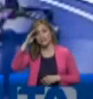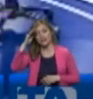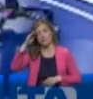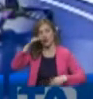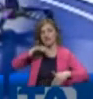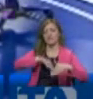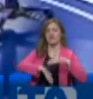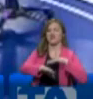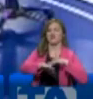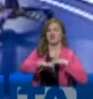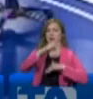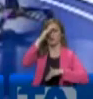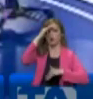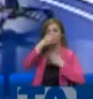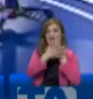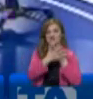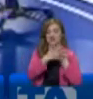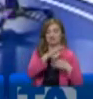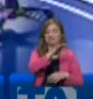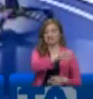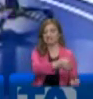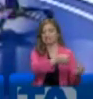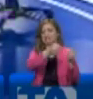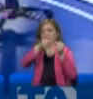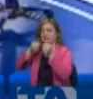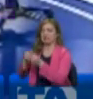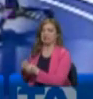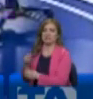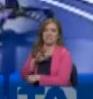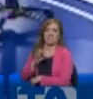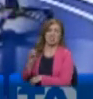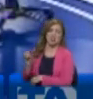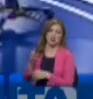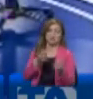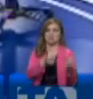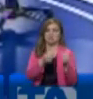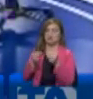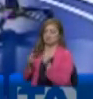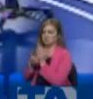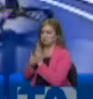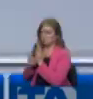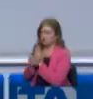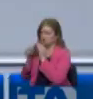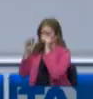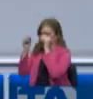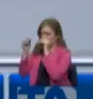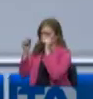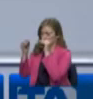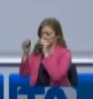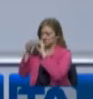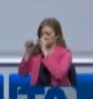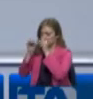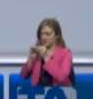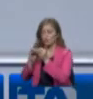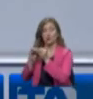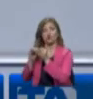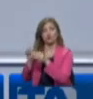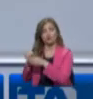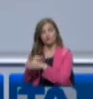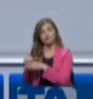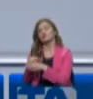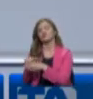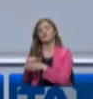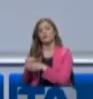pabellones, nosotros vamos a sacar a los ASPs de 500, 500, 500 para capacitarles, para formarles, para